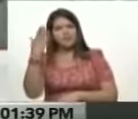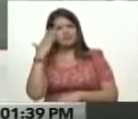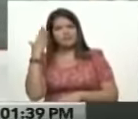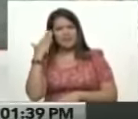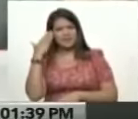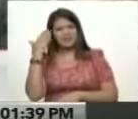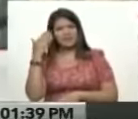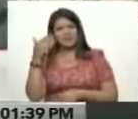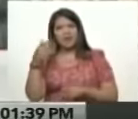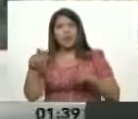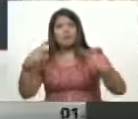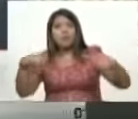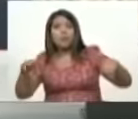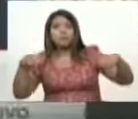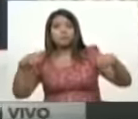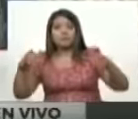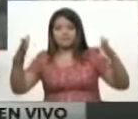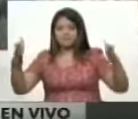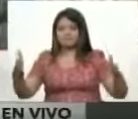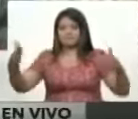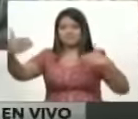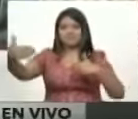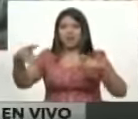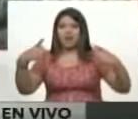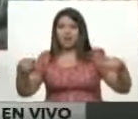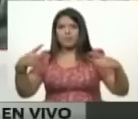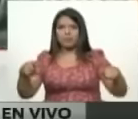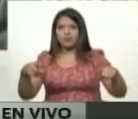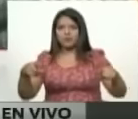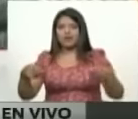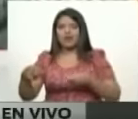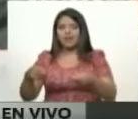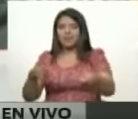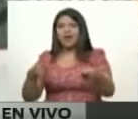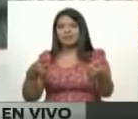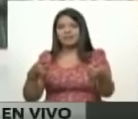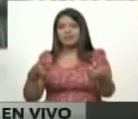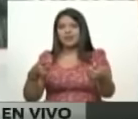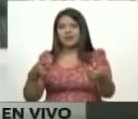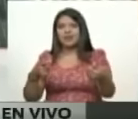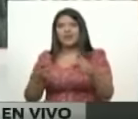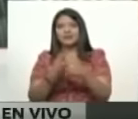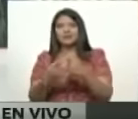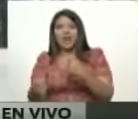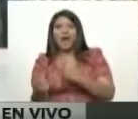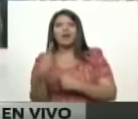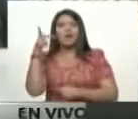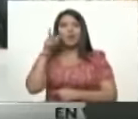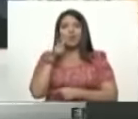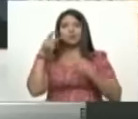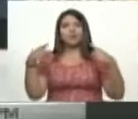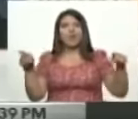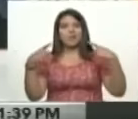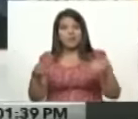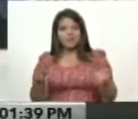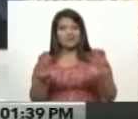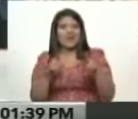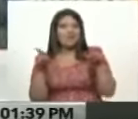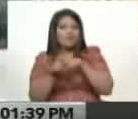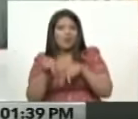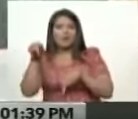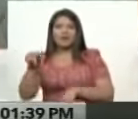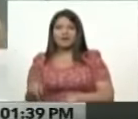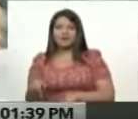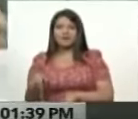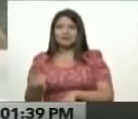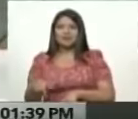rocola le suena la música a quien le mete la plata. Por lo tanto, estamos en presencia de un gran